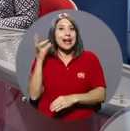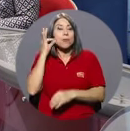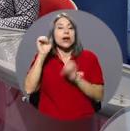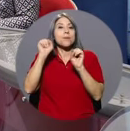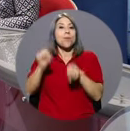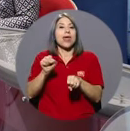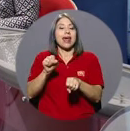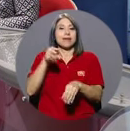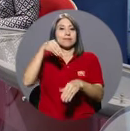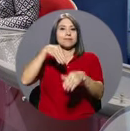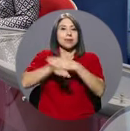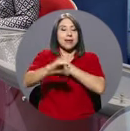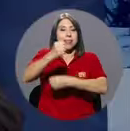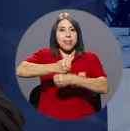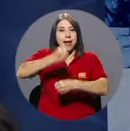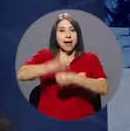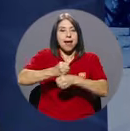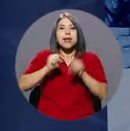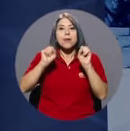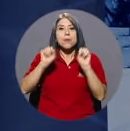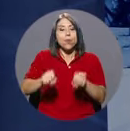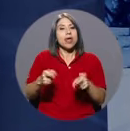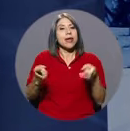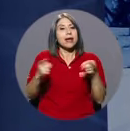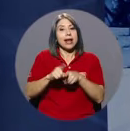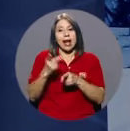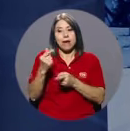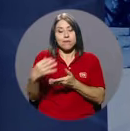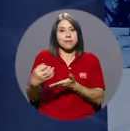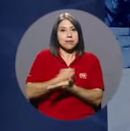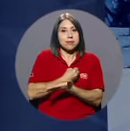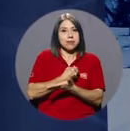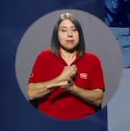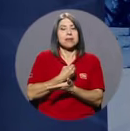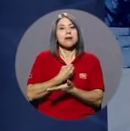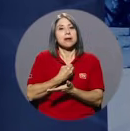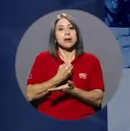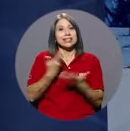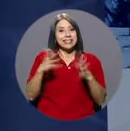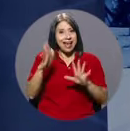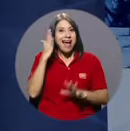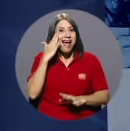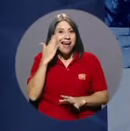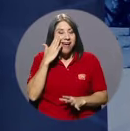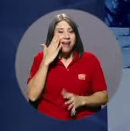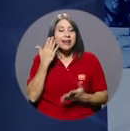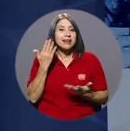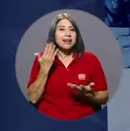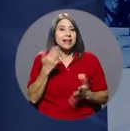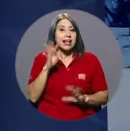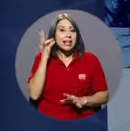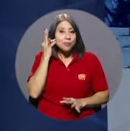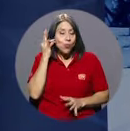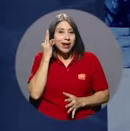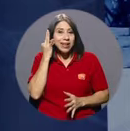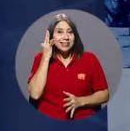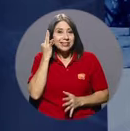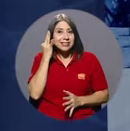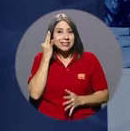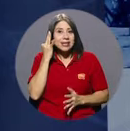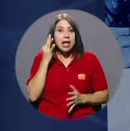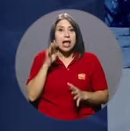pueda insertarse en los mercados laborales y pueda generar su ingreso. Y ya he sabido que donde las mujeres